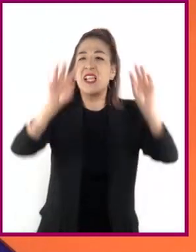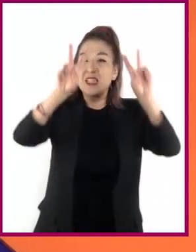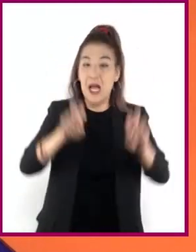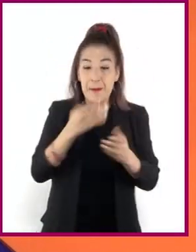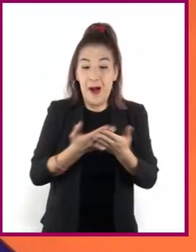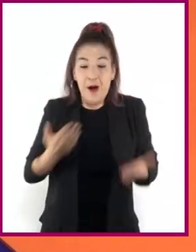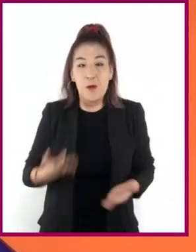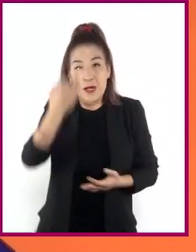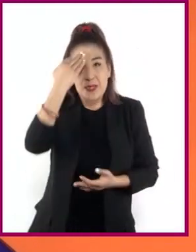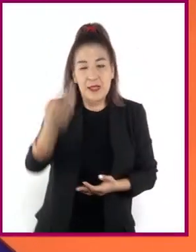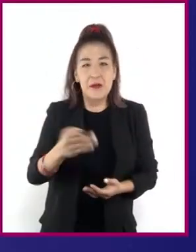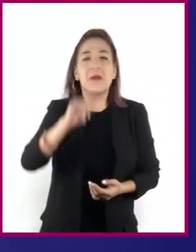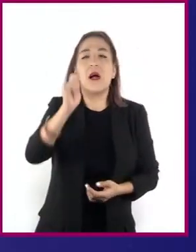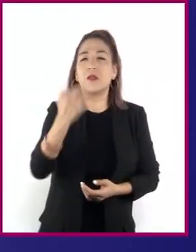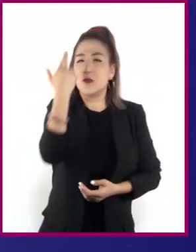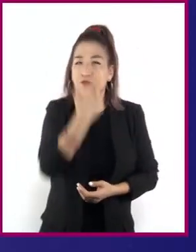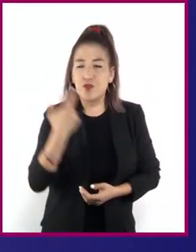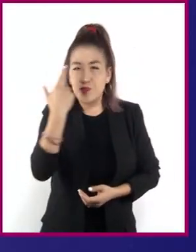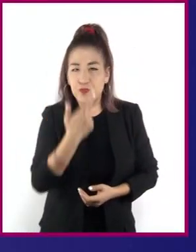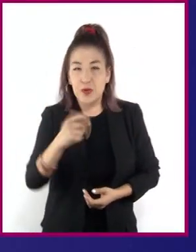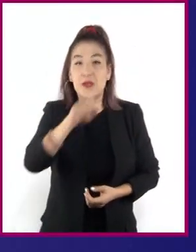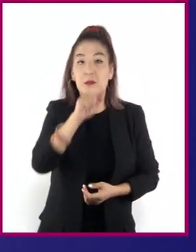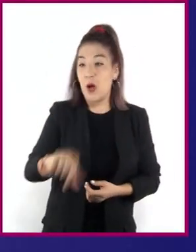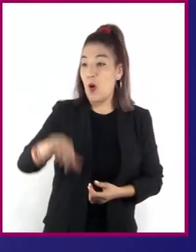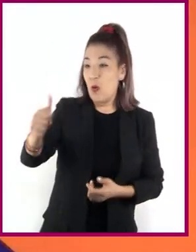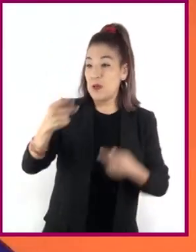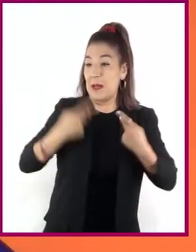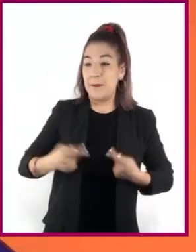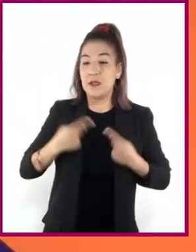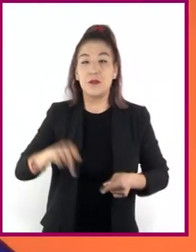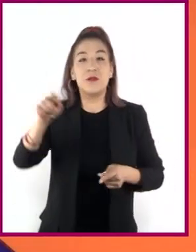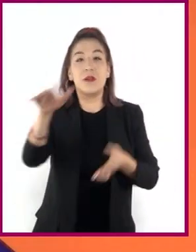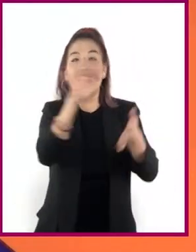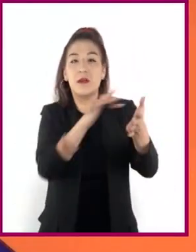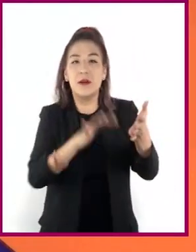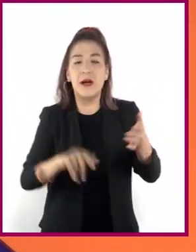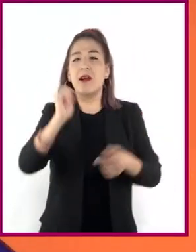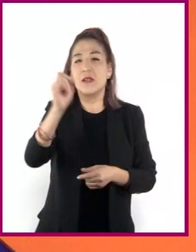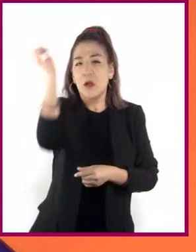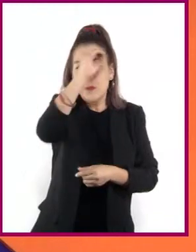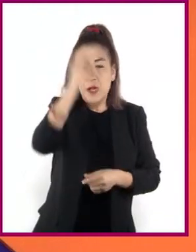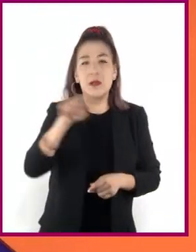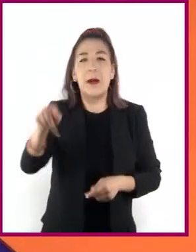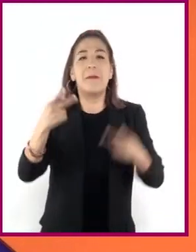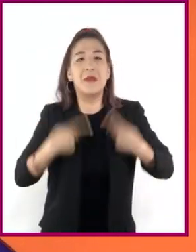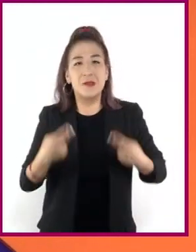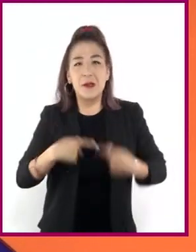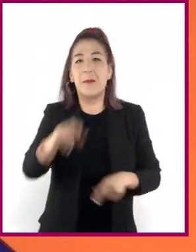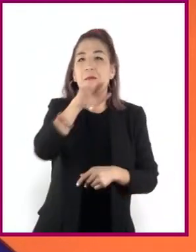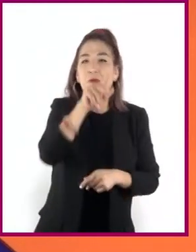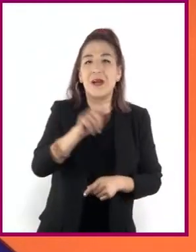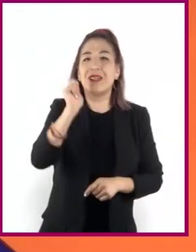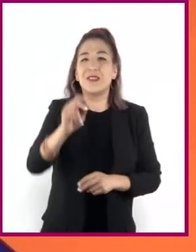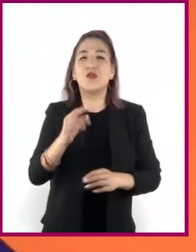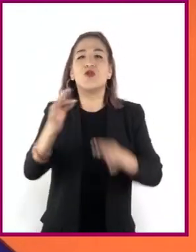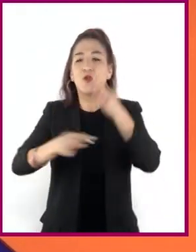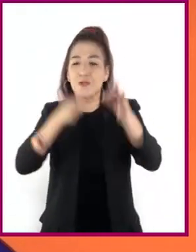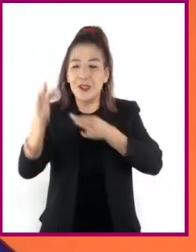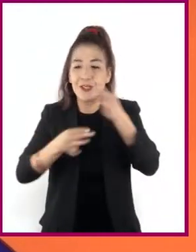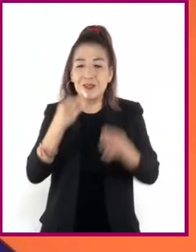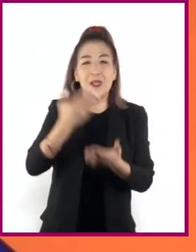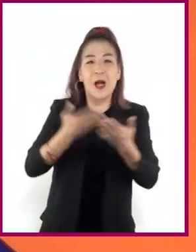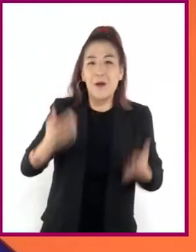analiza el tema los lectores de artículos de opinión suelen ser gente preocupada por las noticias de actualidad